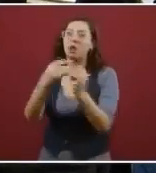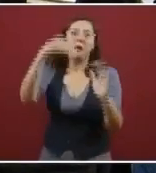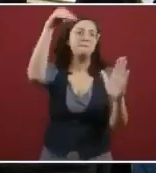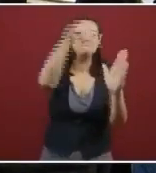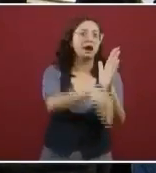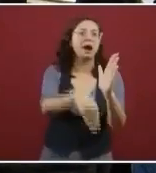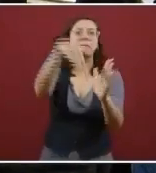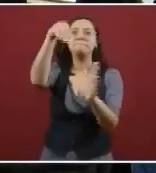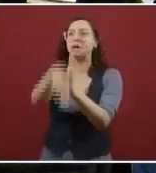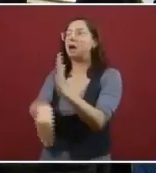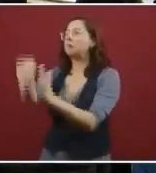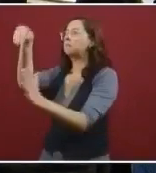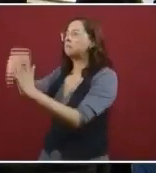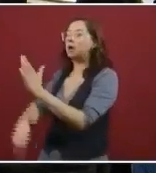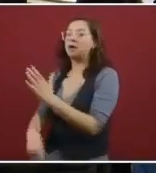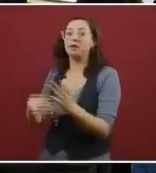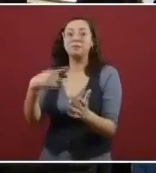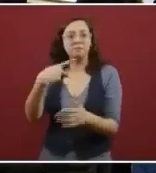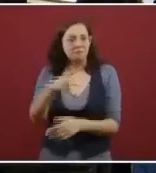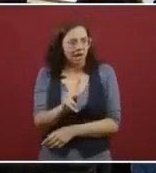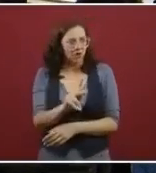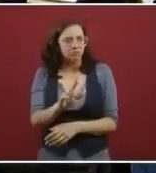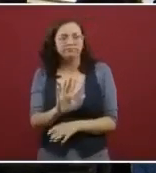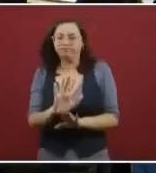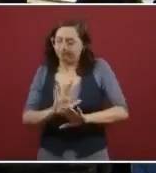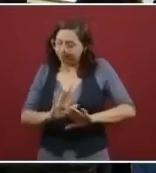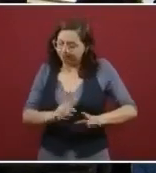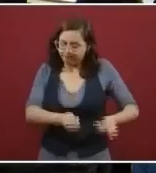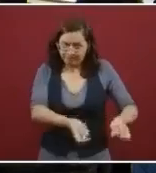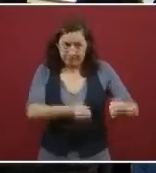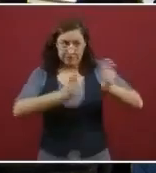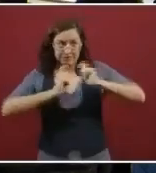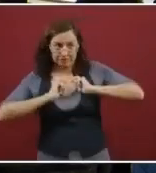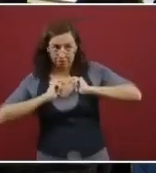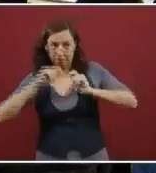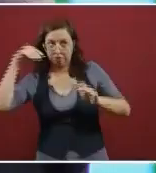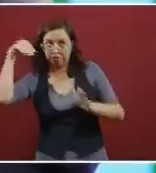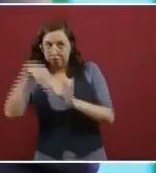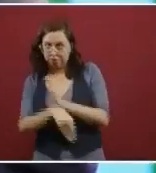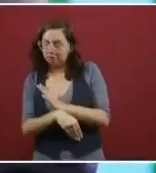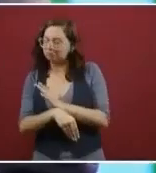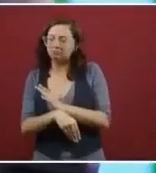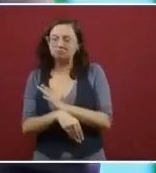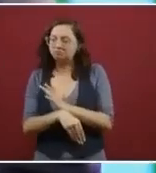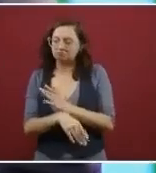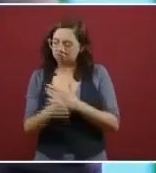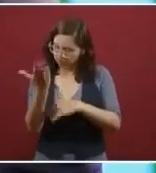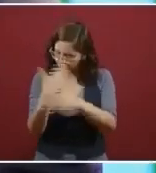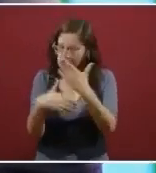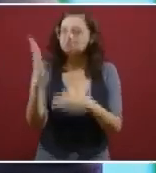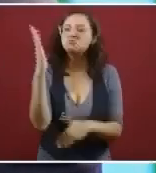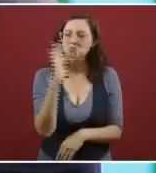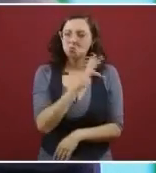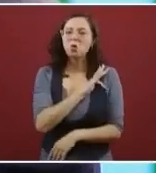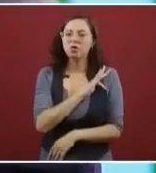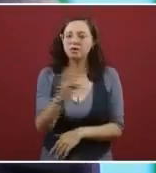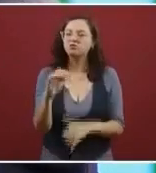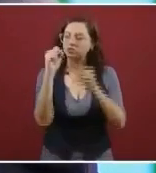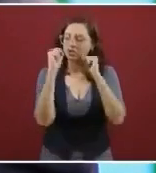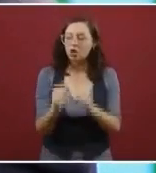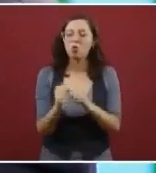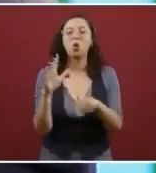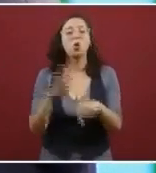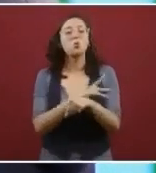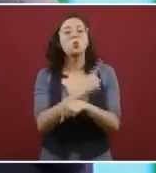pero vamos a salir adelante. ¿Por qué vamos a salir? porque hay disciplina